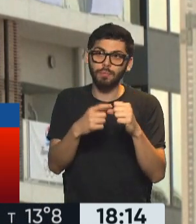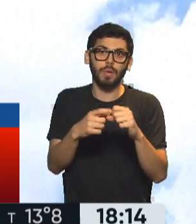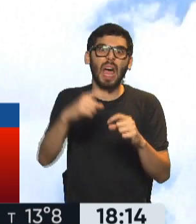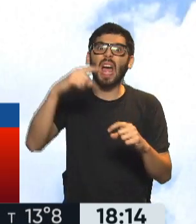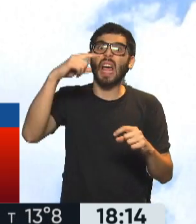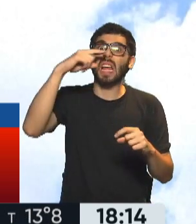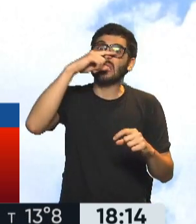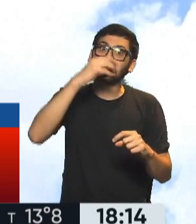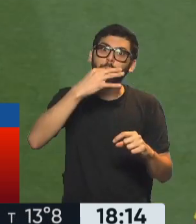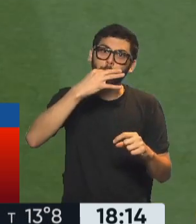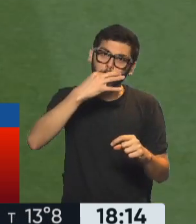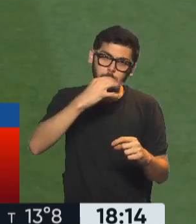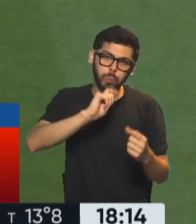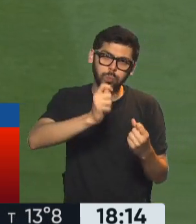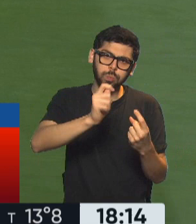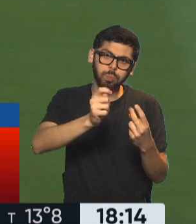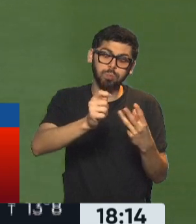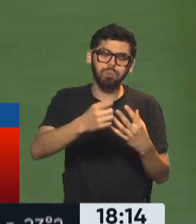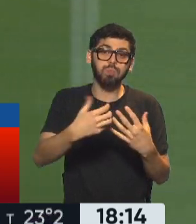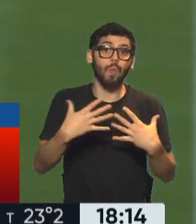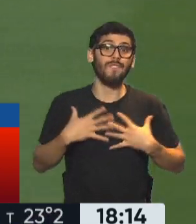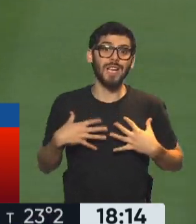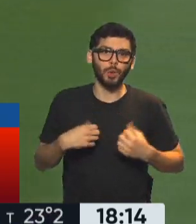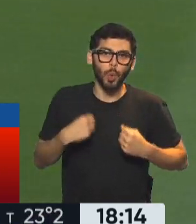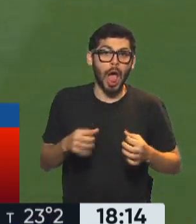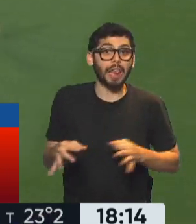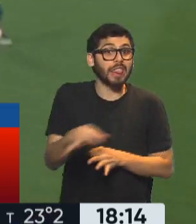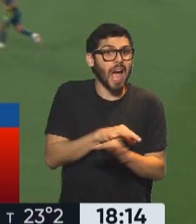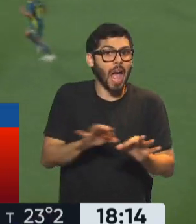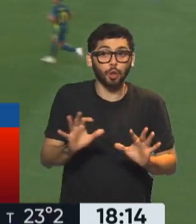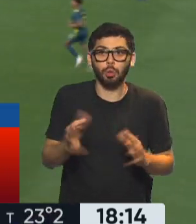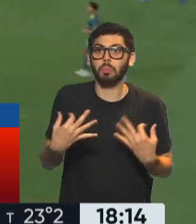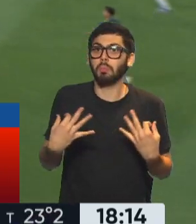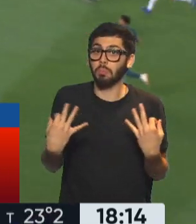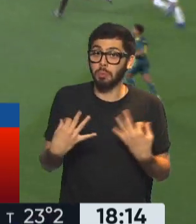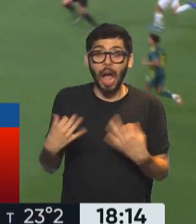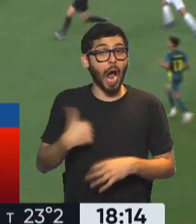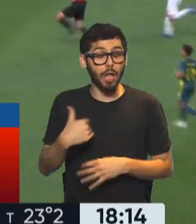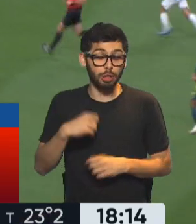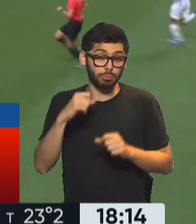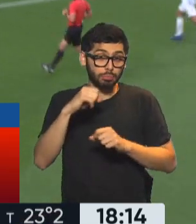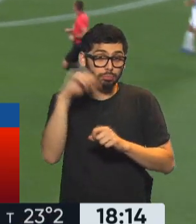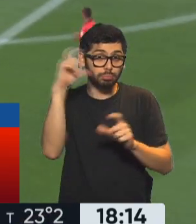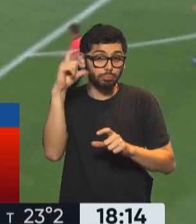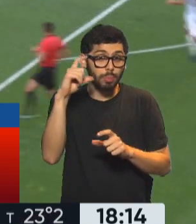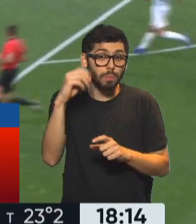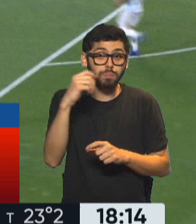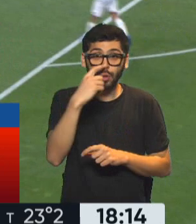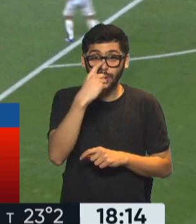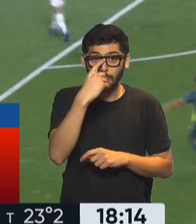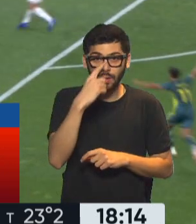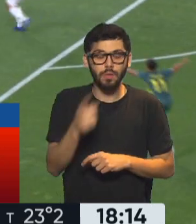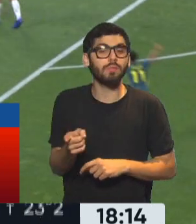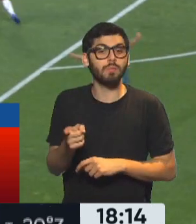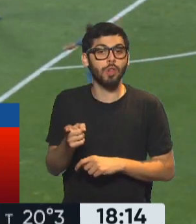sólido en lo físico en el aspecto táctico ordenado y se sorprendió argentina porque tuvo la pelota pero eso no